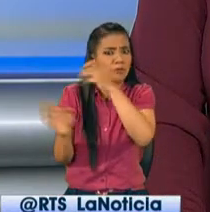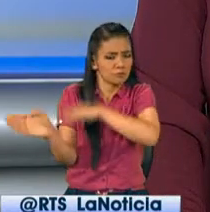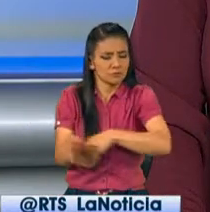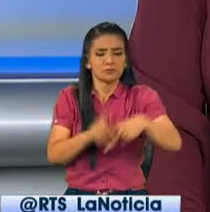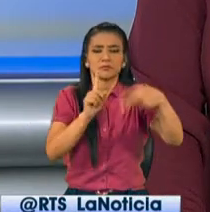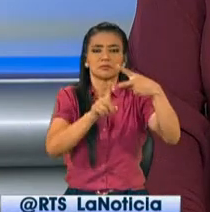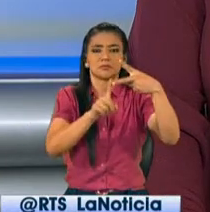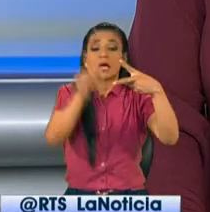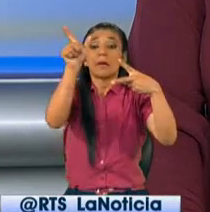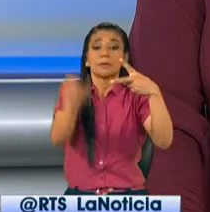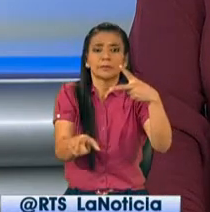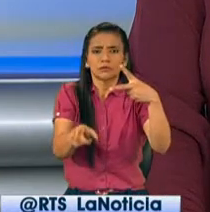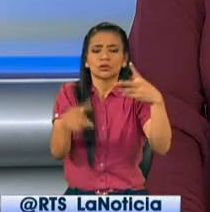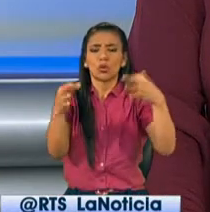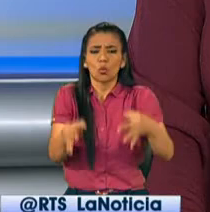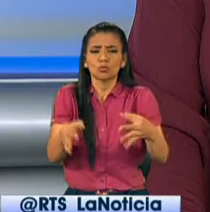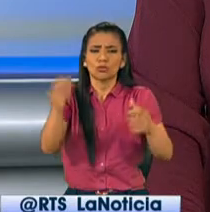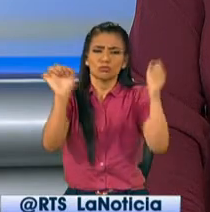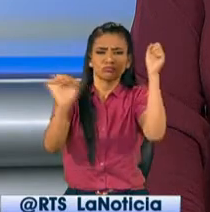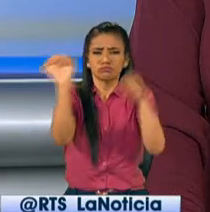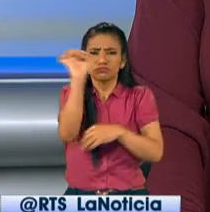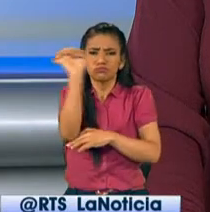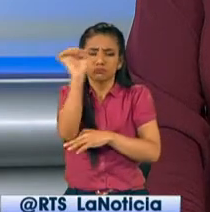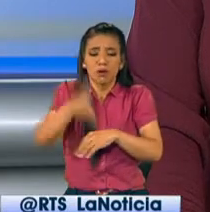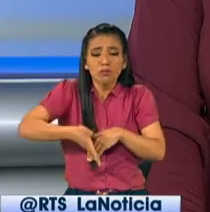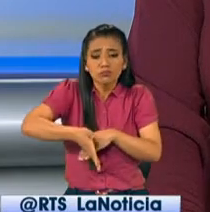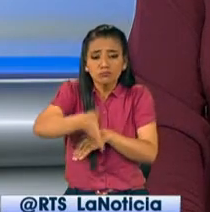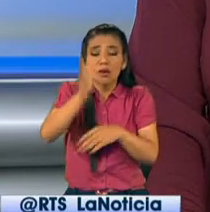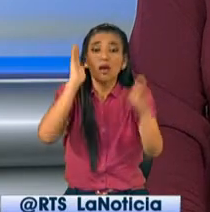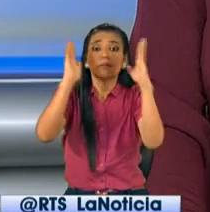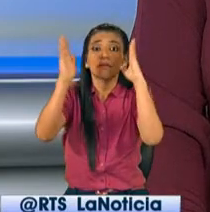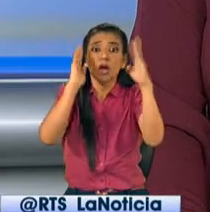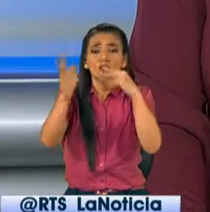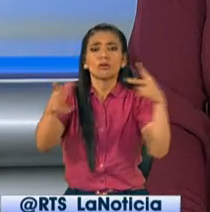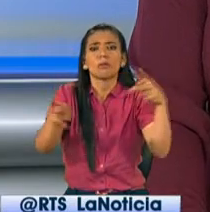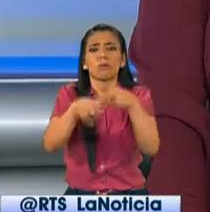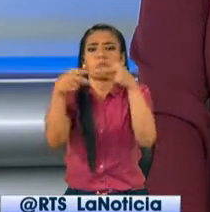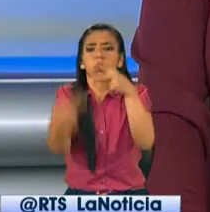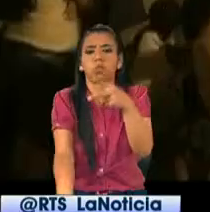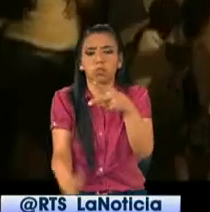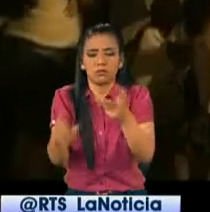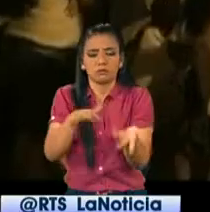hombre murió aparentemente arrollado por varios automotores en la vía Babahoyo-Juján.